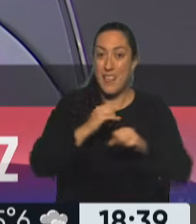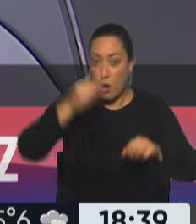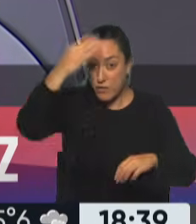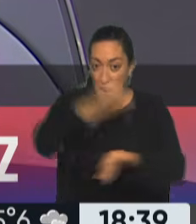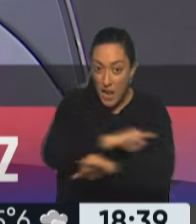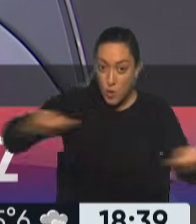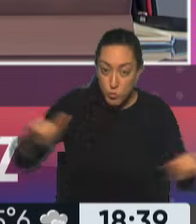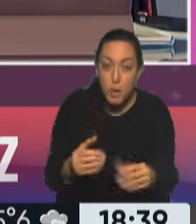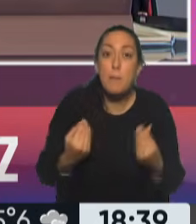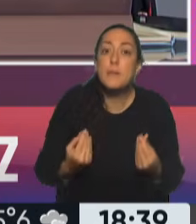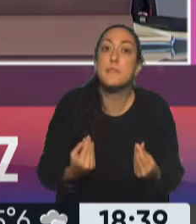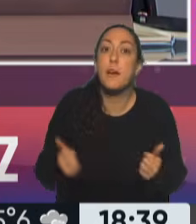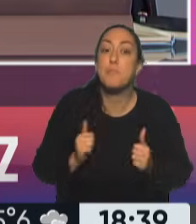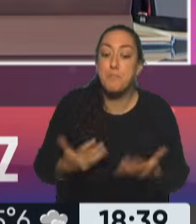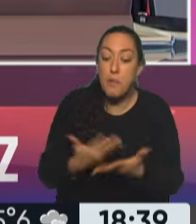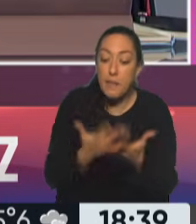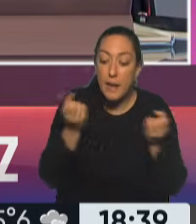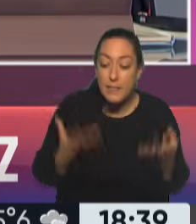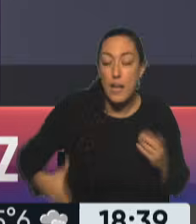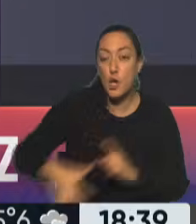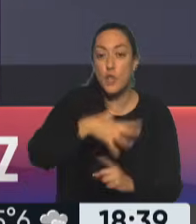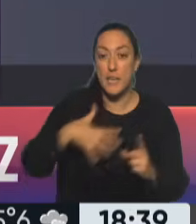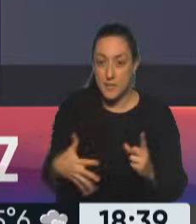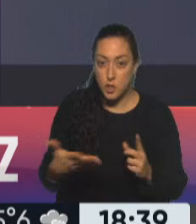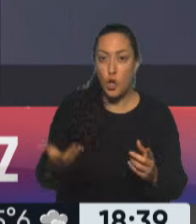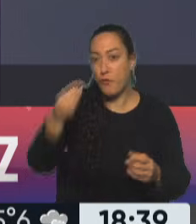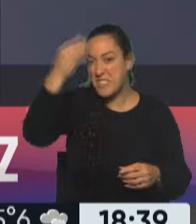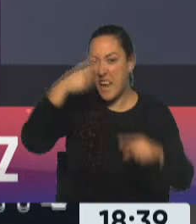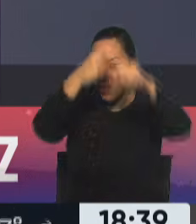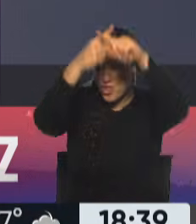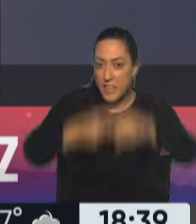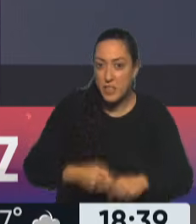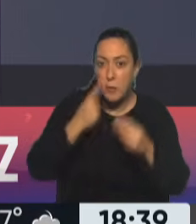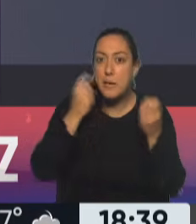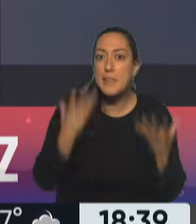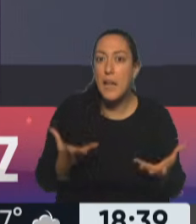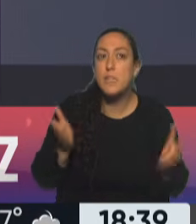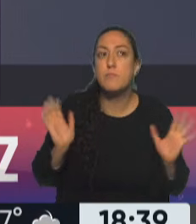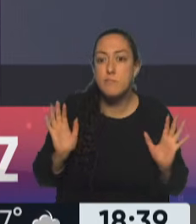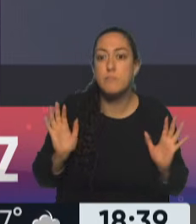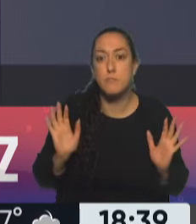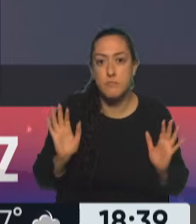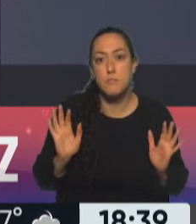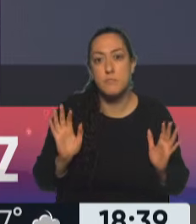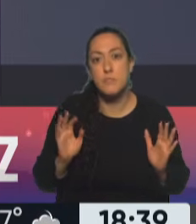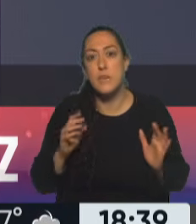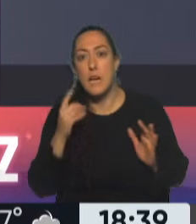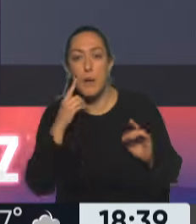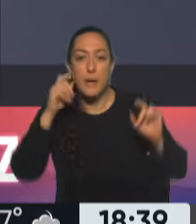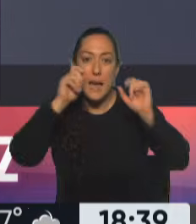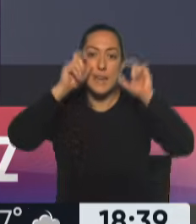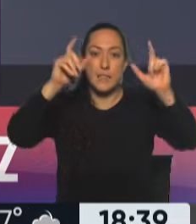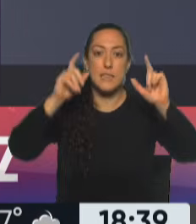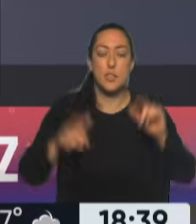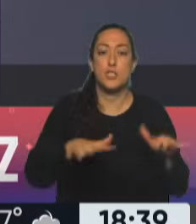la proclamación y se conozca quién va a gobernar Perú. ¿En qué contexto se da ese conteo oficial, ese contexto definitivo, ¿no? Claro. Ahí va a haber que estar bien atentos por